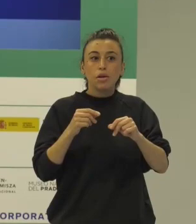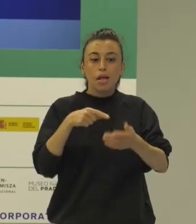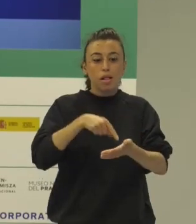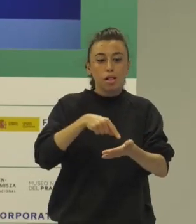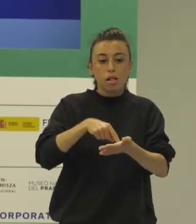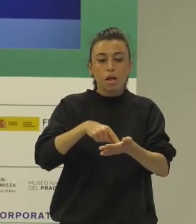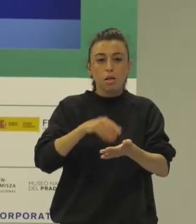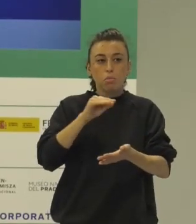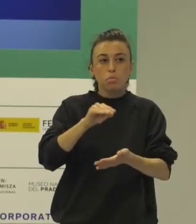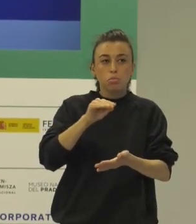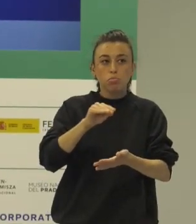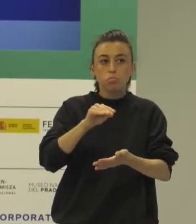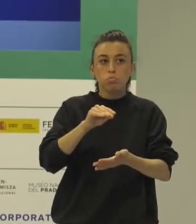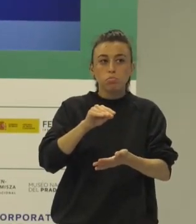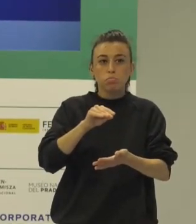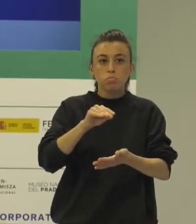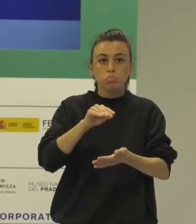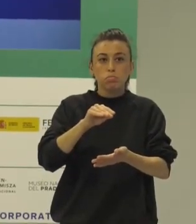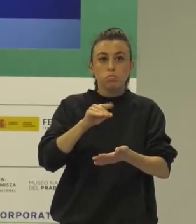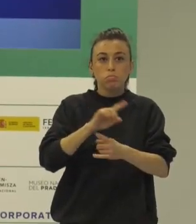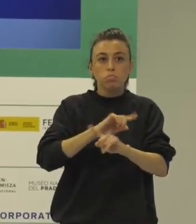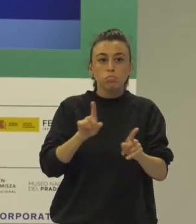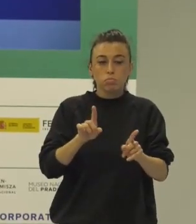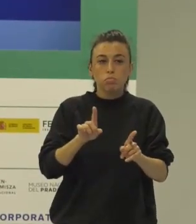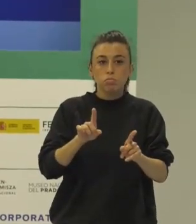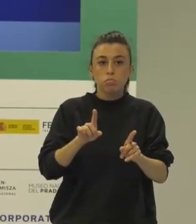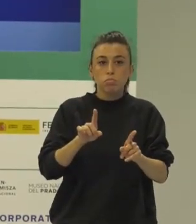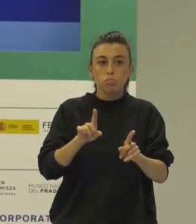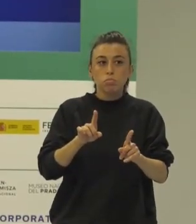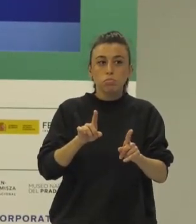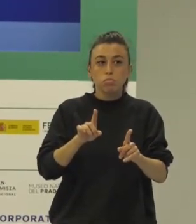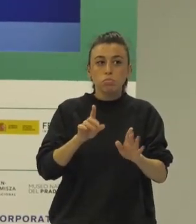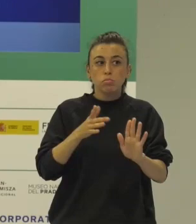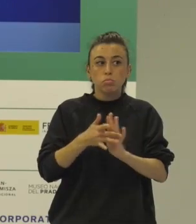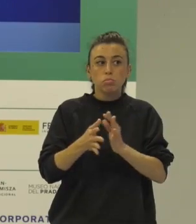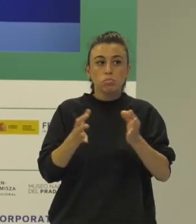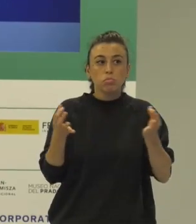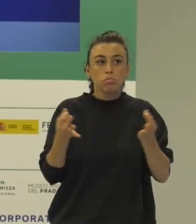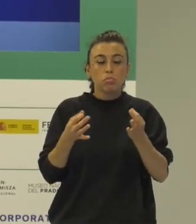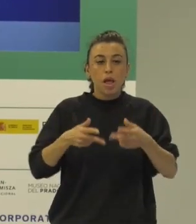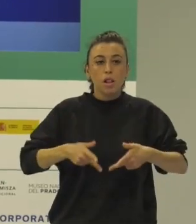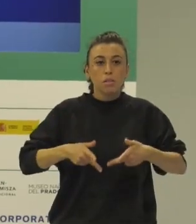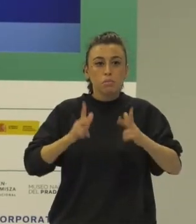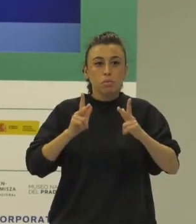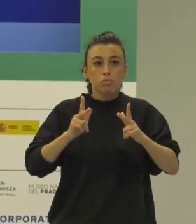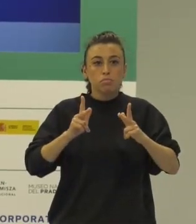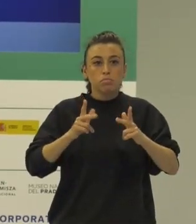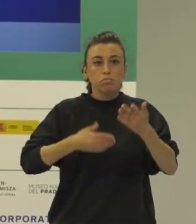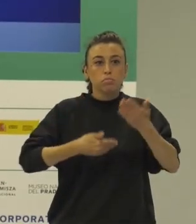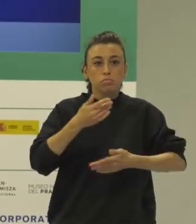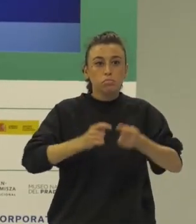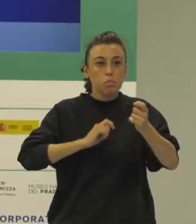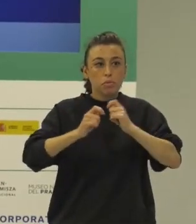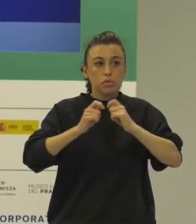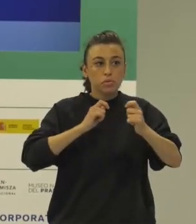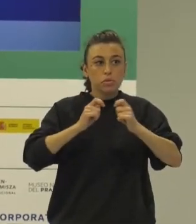de cuestionar. Y se ejercía, digamos, una libertad de prensa a medias, que es